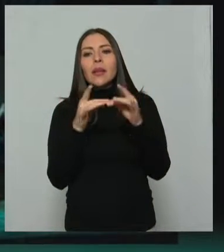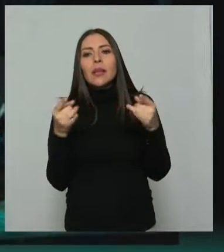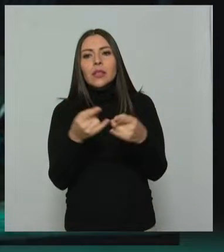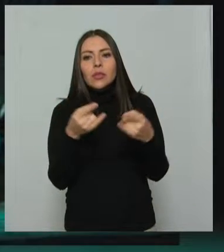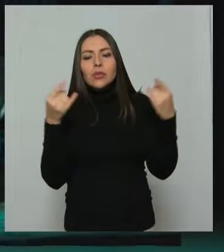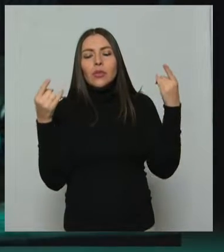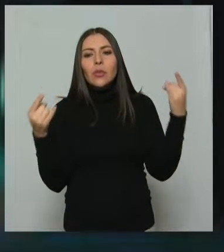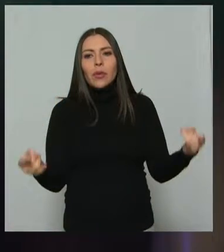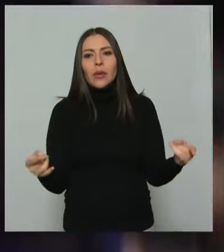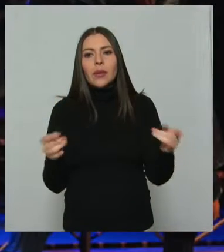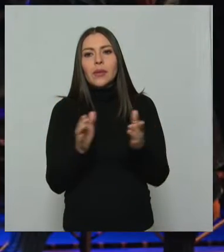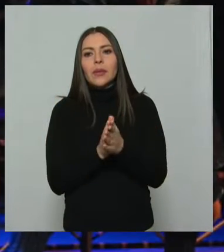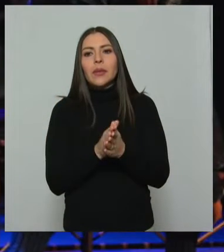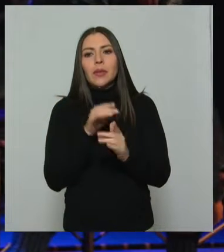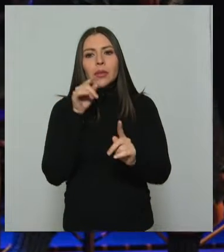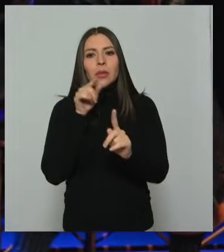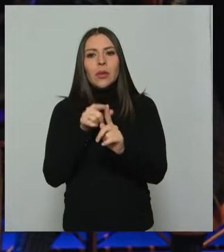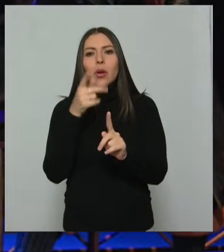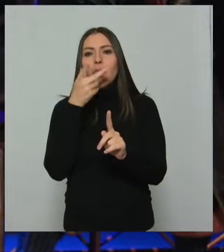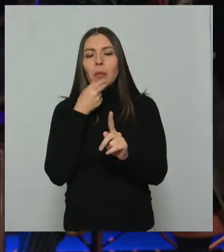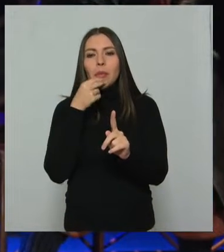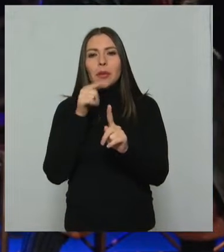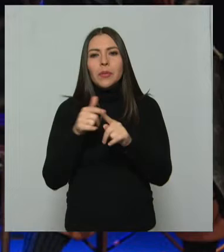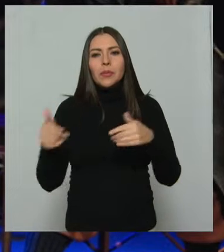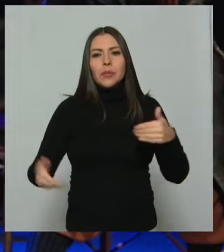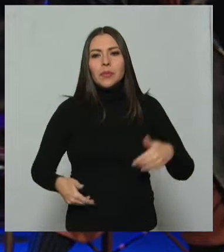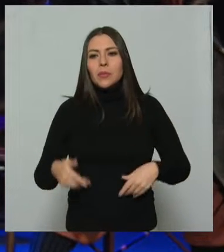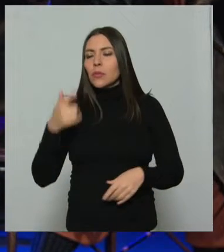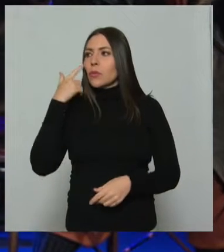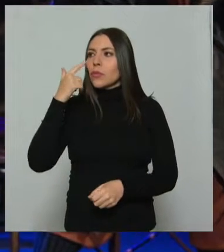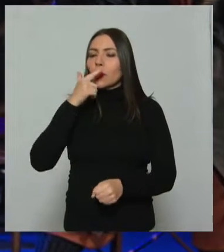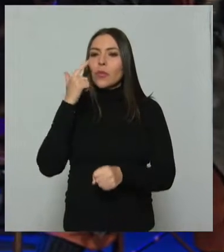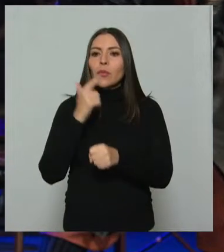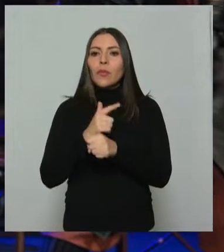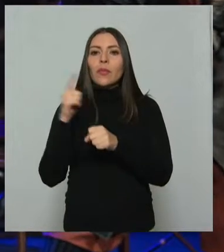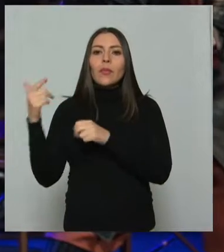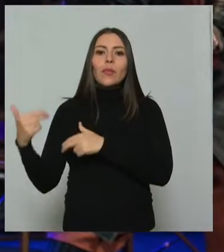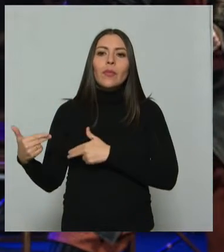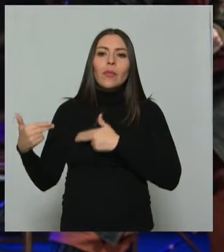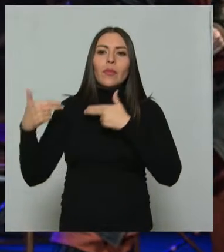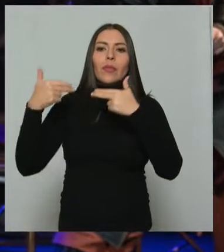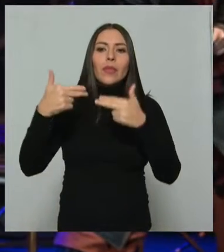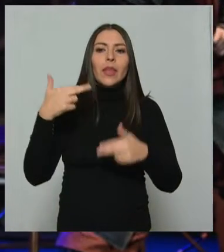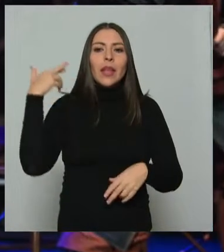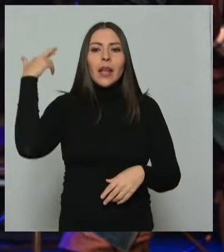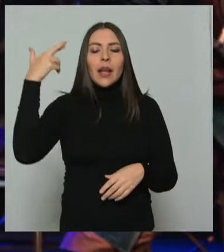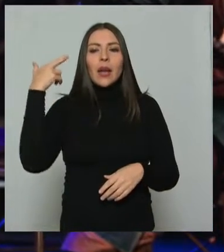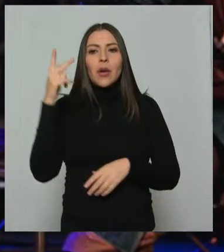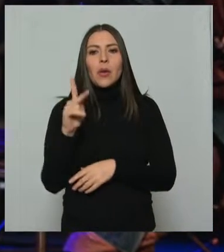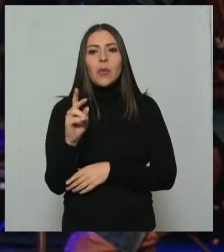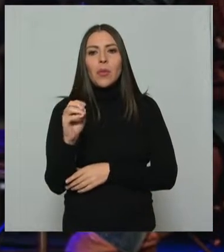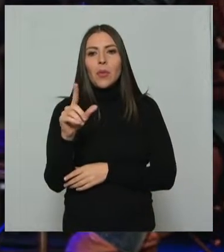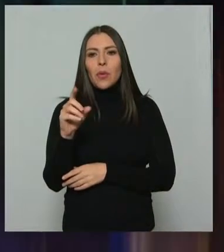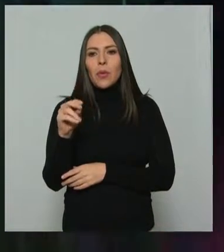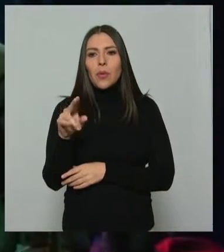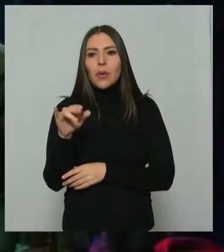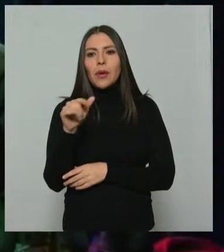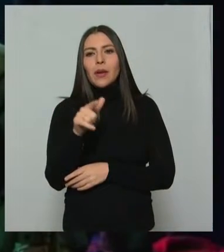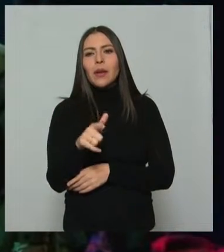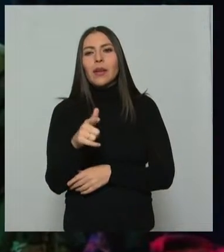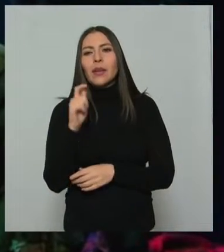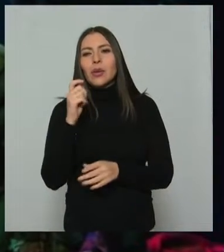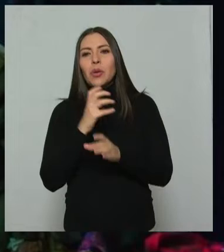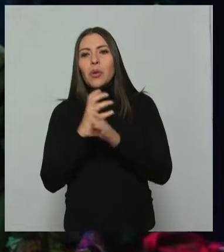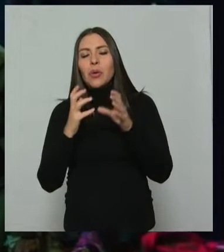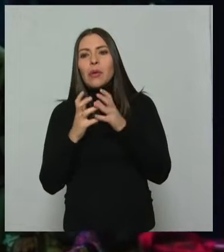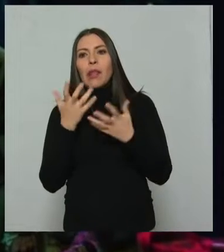protagonista, este personaje que descubre que es heredero al reino de Polonia. Es una comedia, tragedia, es